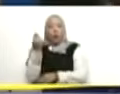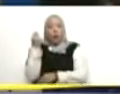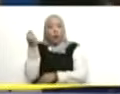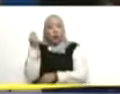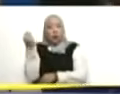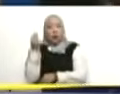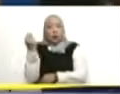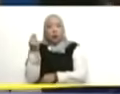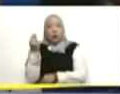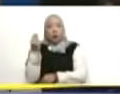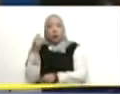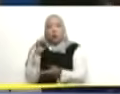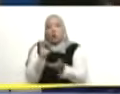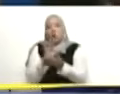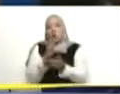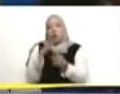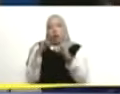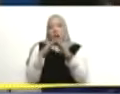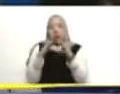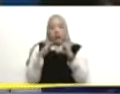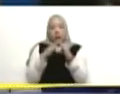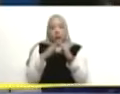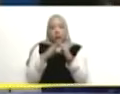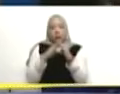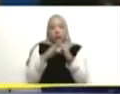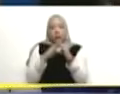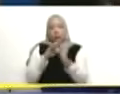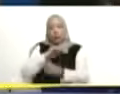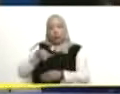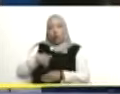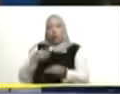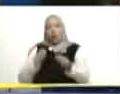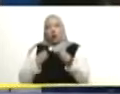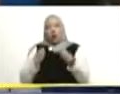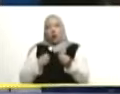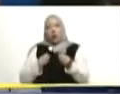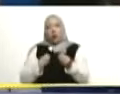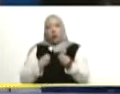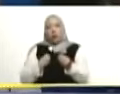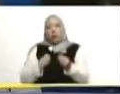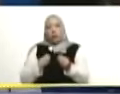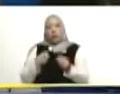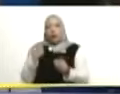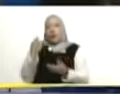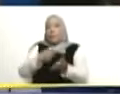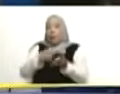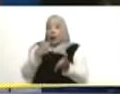hasta que ya nos fuimos de la casa a hacer nuestra vida. Alquilado.